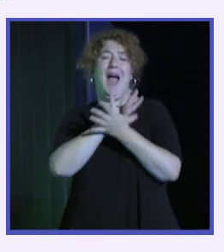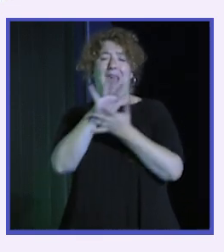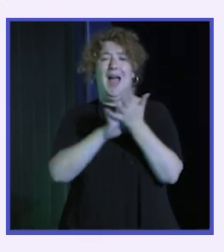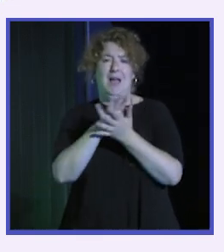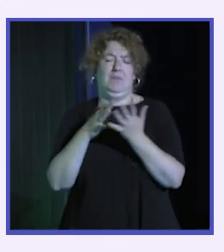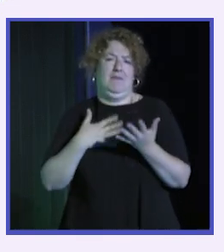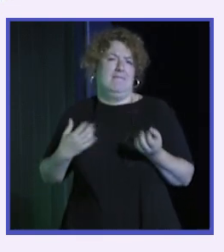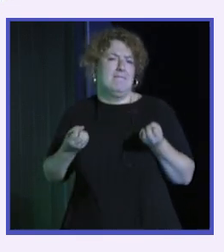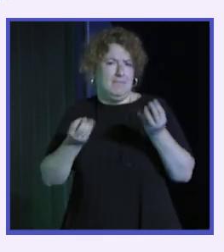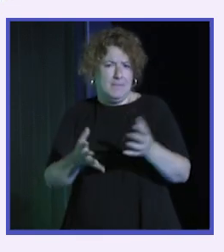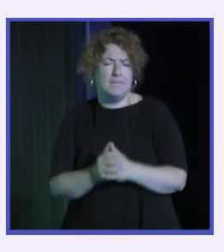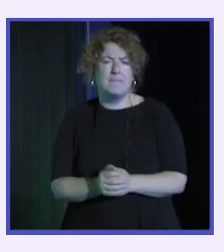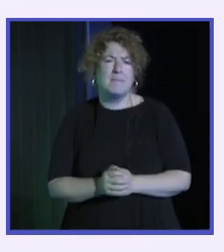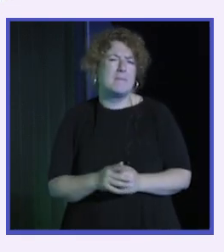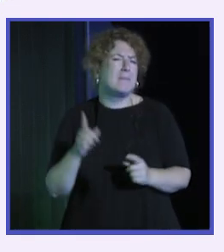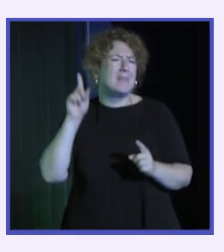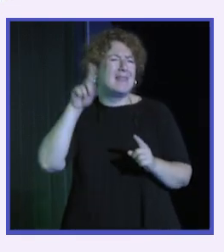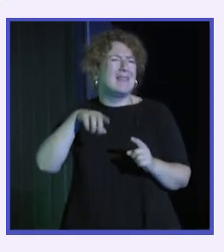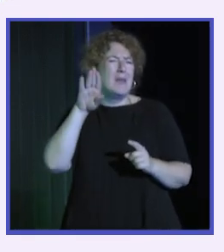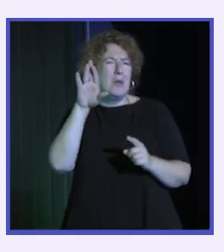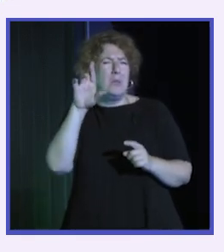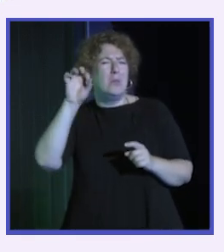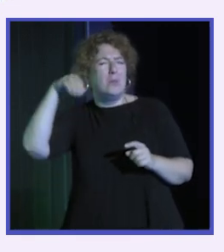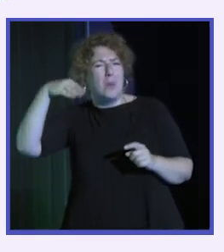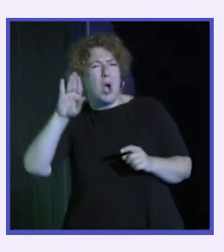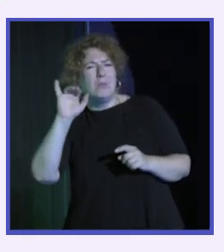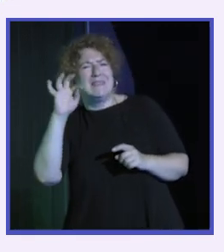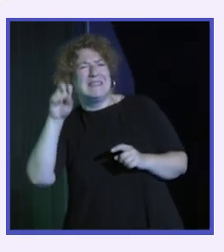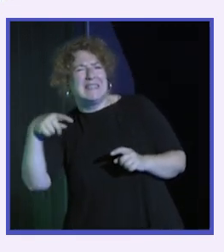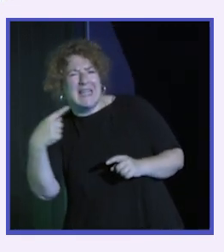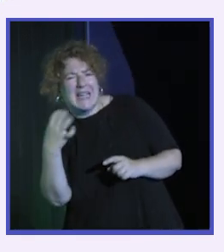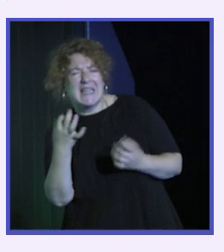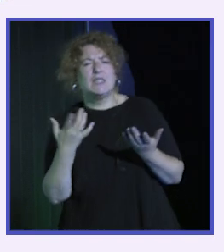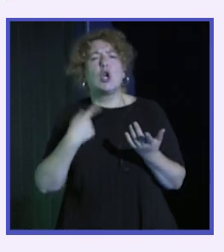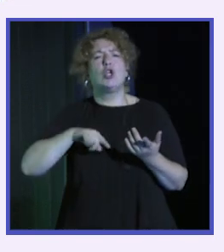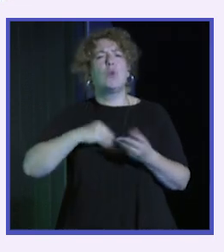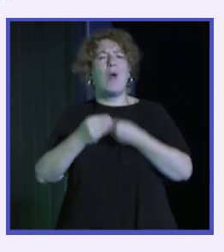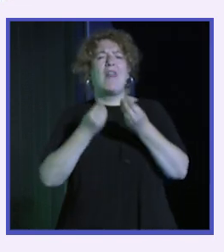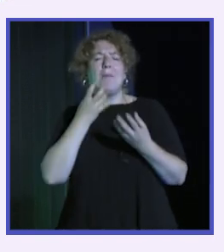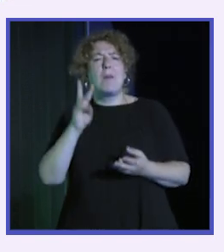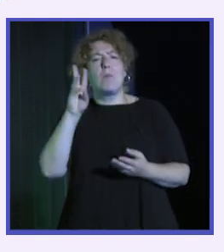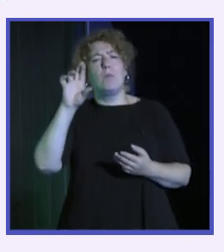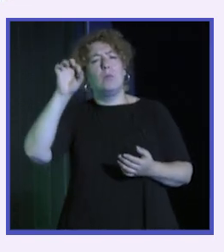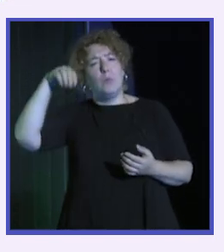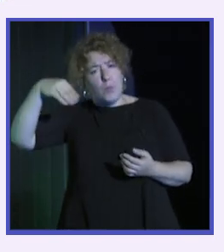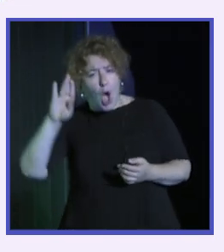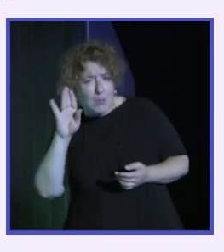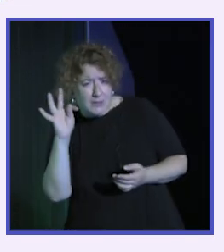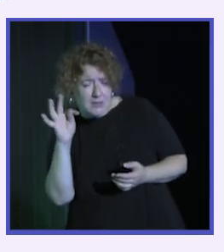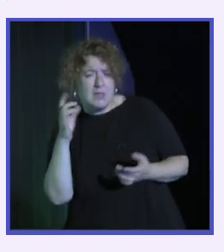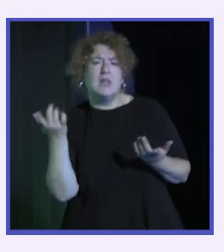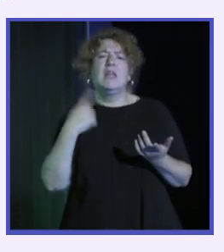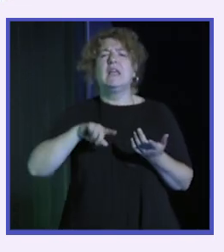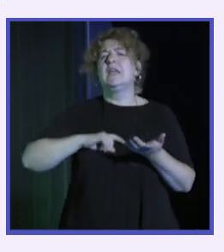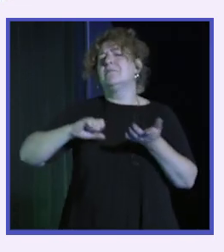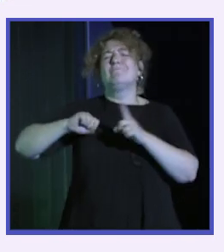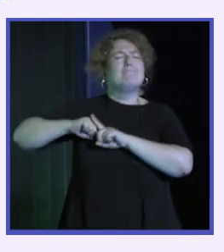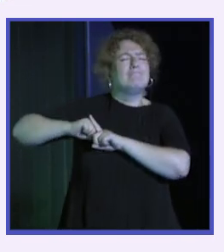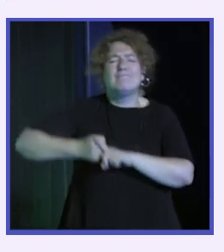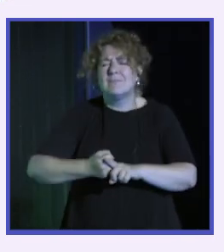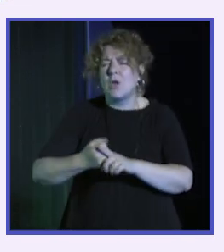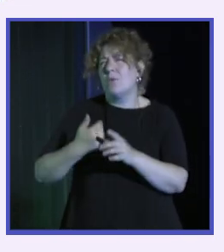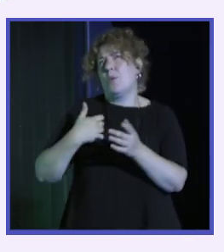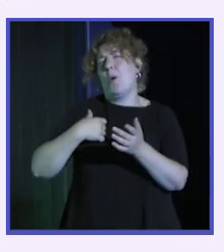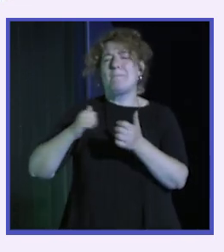Lo primero es, oye, ¿qué es esto del prompting? ¿Cómo podemos hacer buenos prompts? ¿Y cómo podemos exprimir al máximo? Lo siguiente,